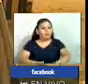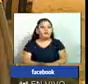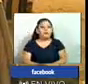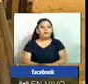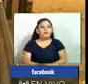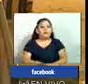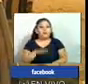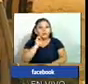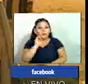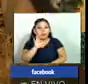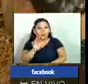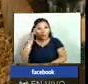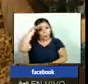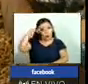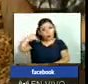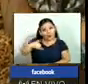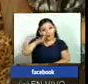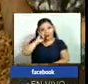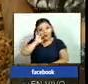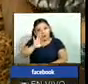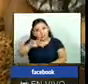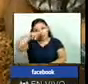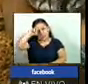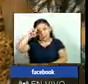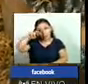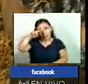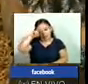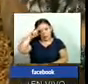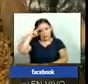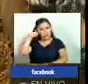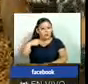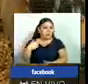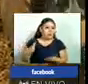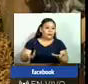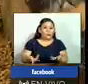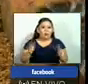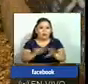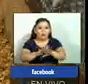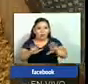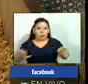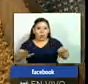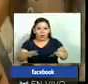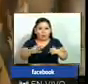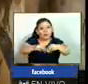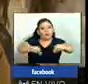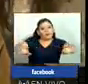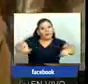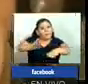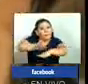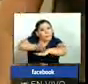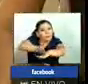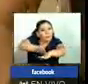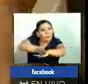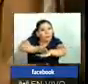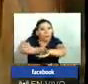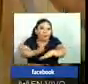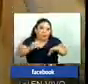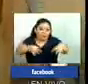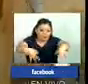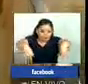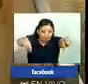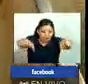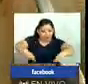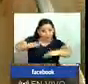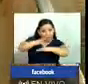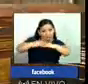sostienen estas mujeres que han visto su trabajo limitado a la colocación de acerrín y papel moreno en